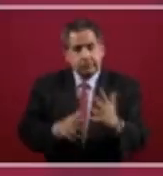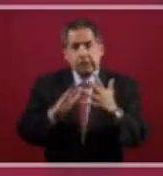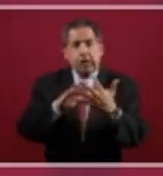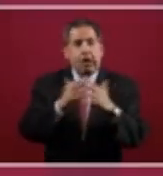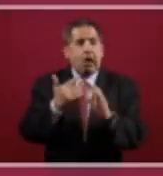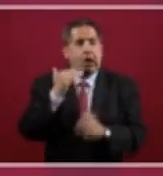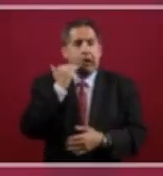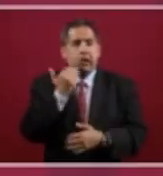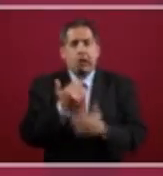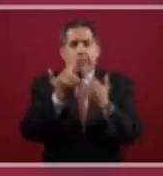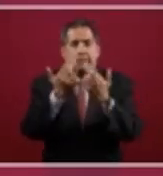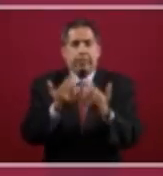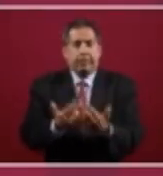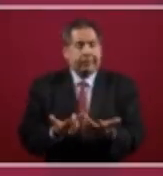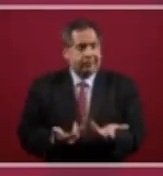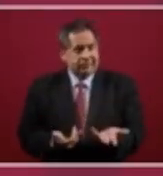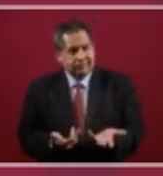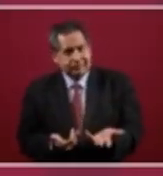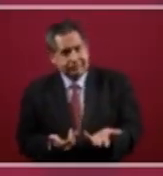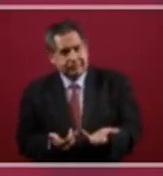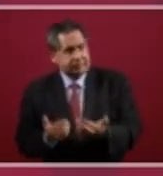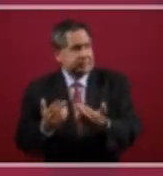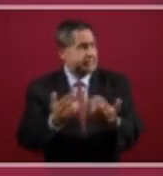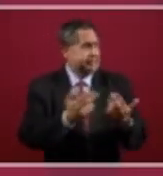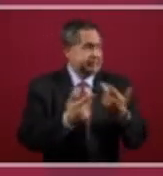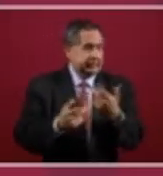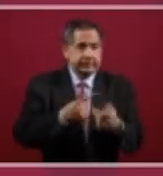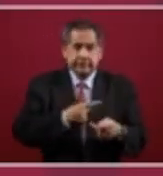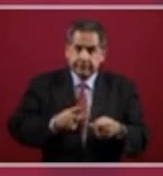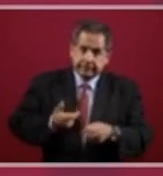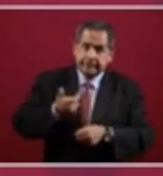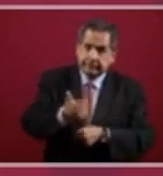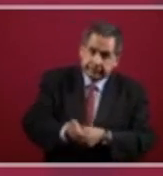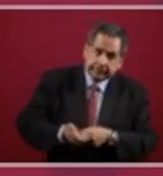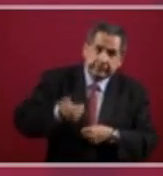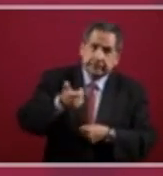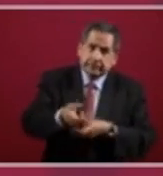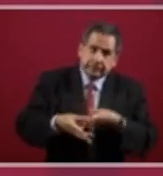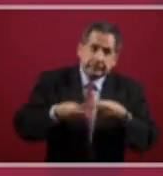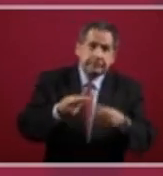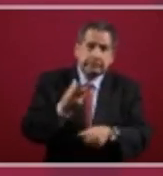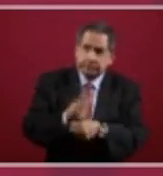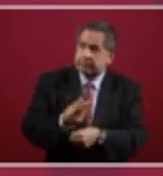deterioran y se tiene que gastar en el mantenimiento,